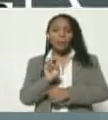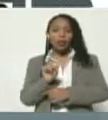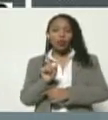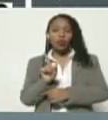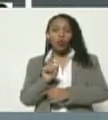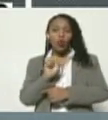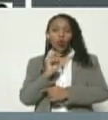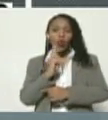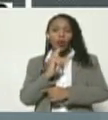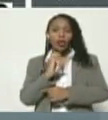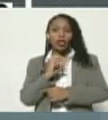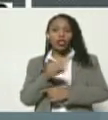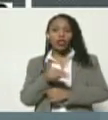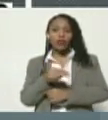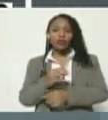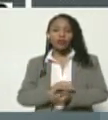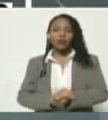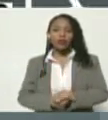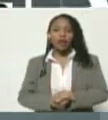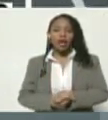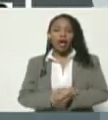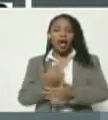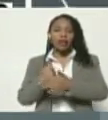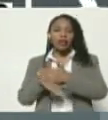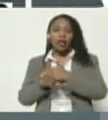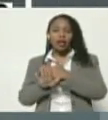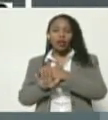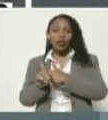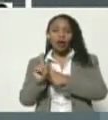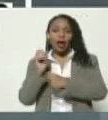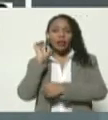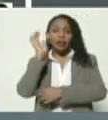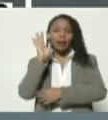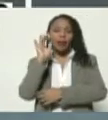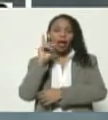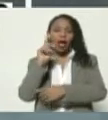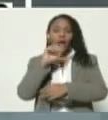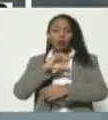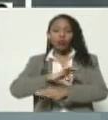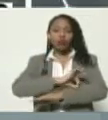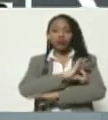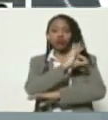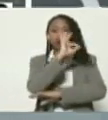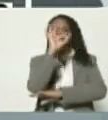14.221 VC, han salido en asamblea durante todo el día,